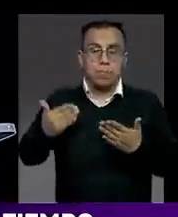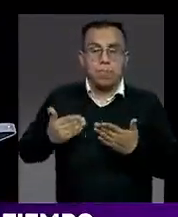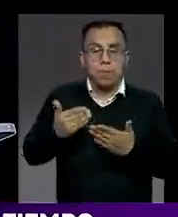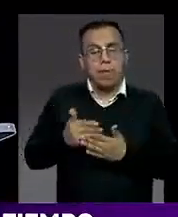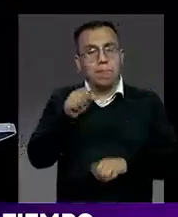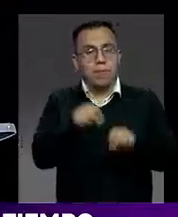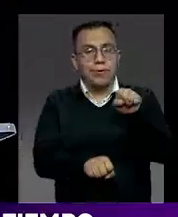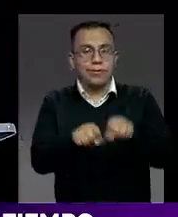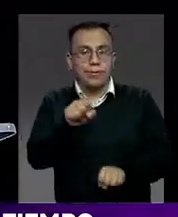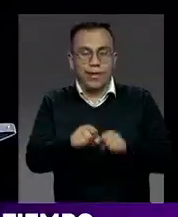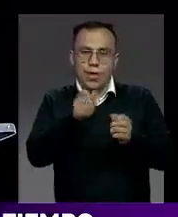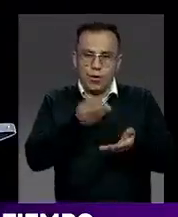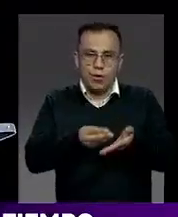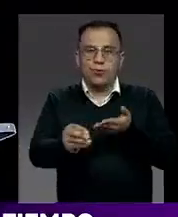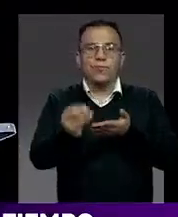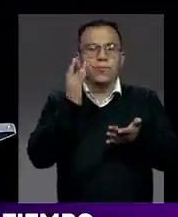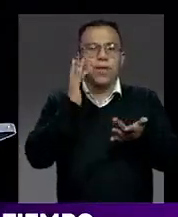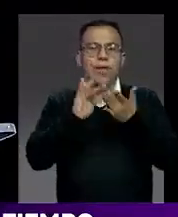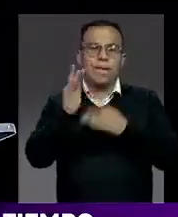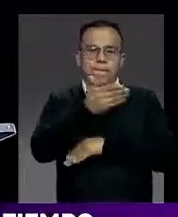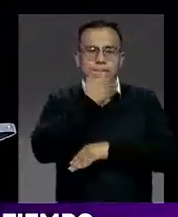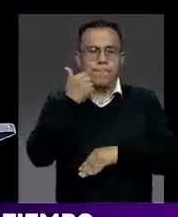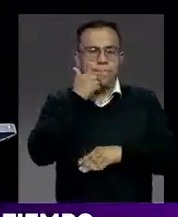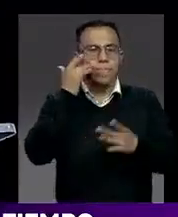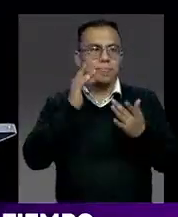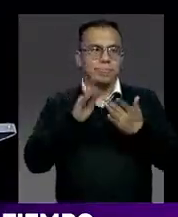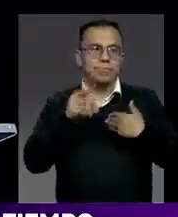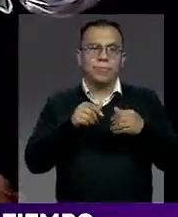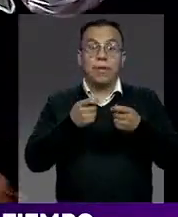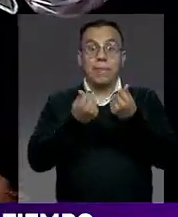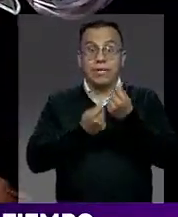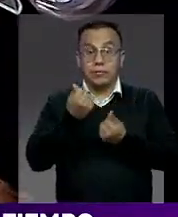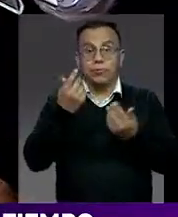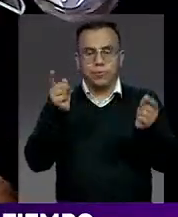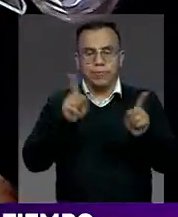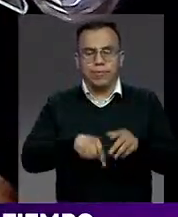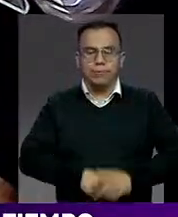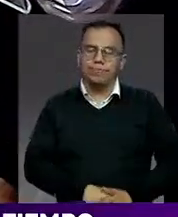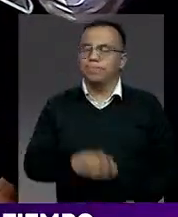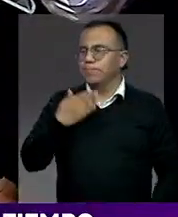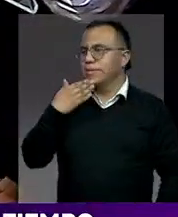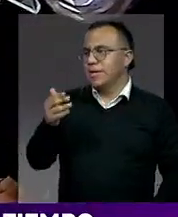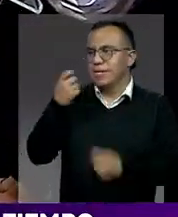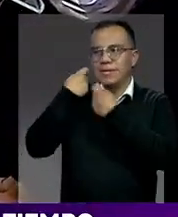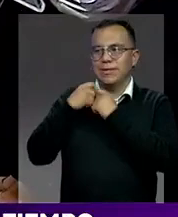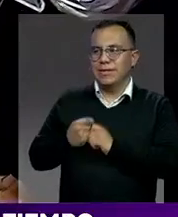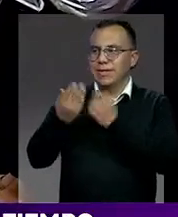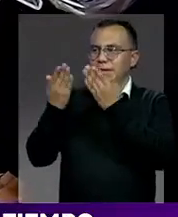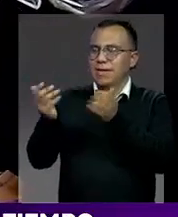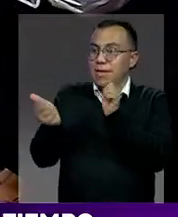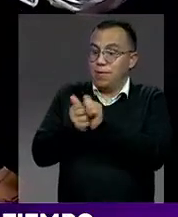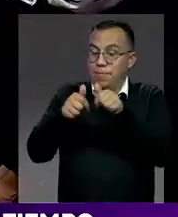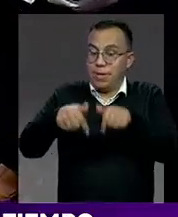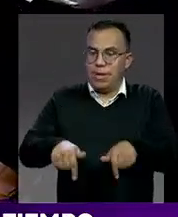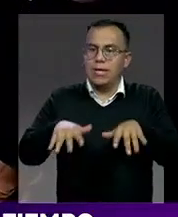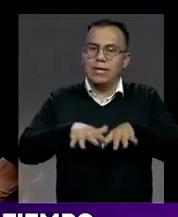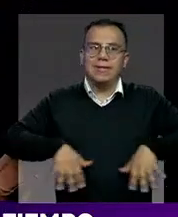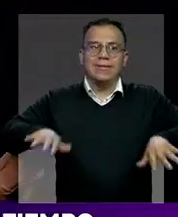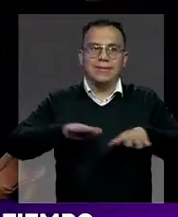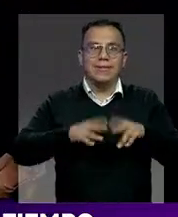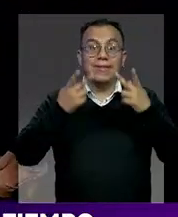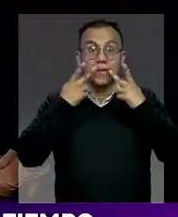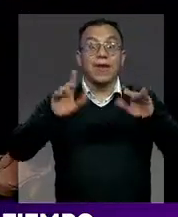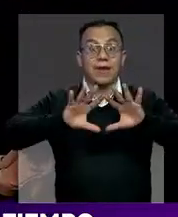posibilidad de los consumidores de estar en el mejor de los mundos con el mejor de los precios candidata gracias por acompañarnos en este espacio porque la están viendo